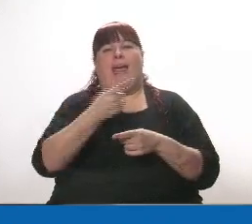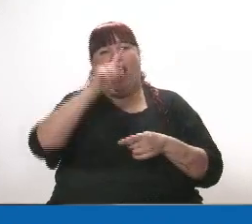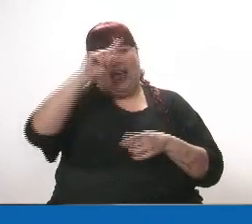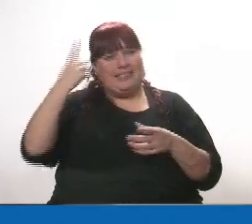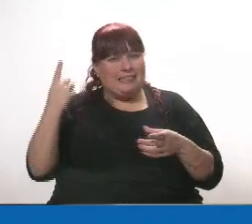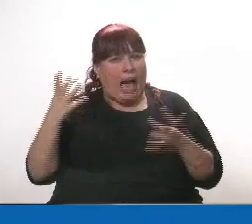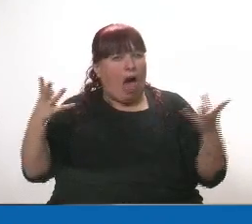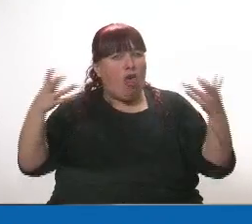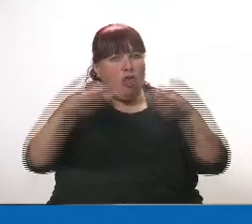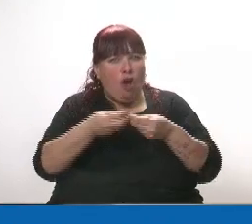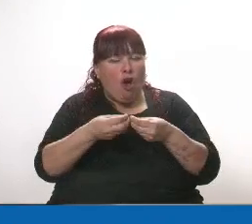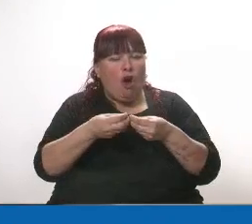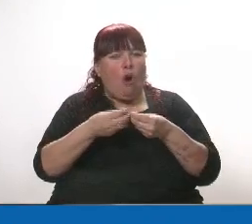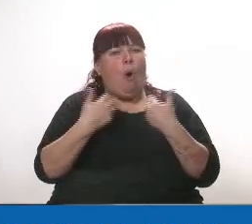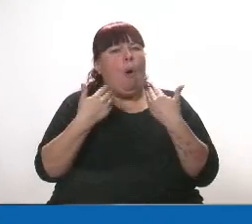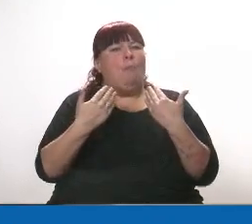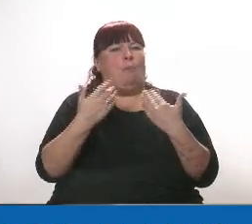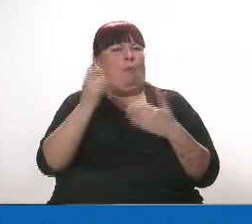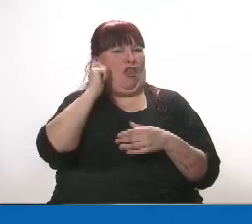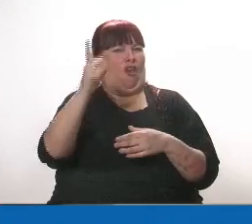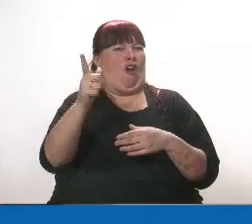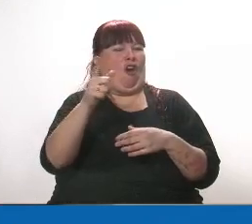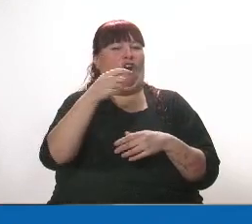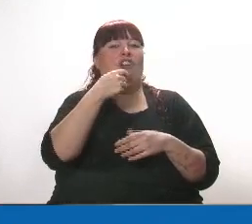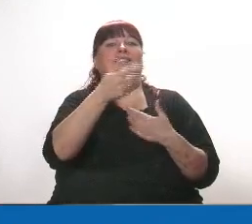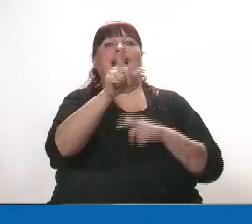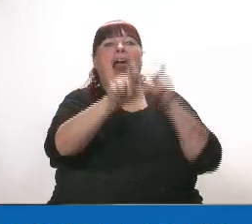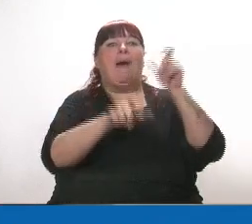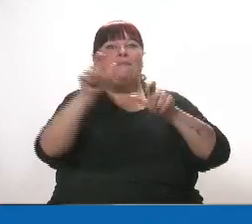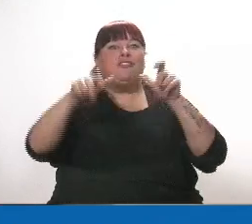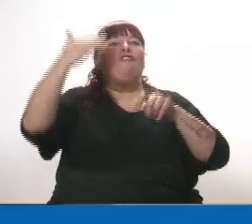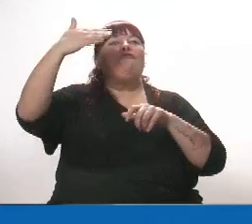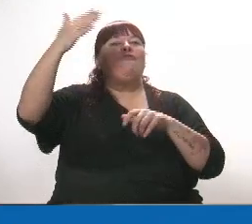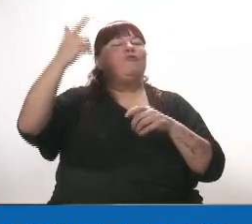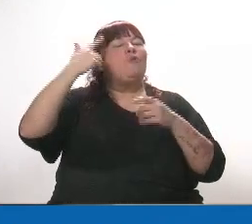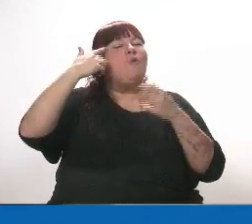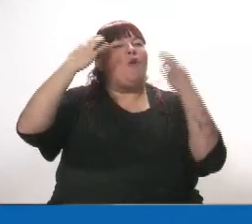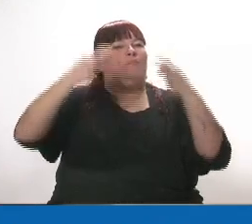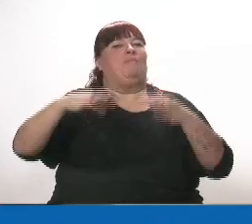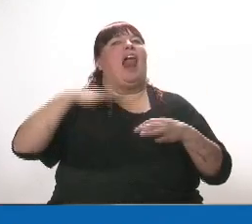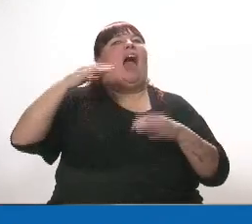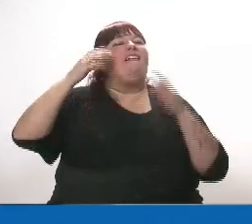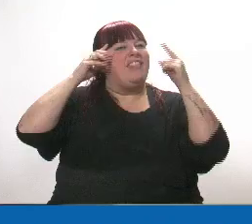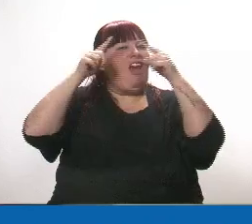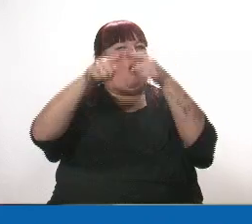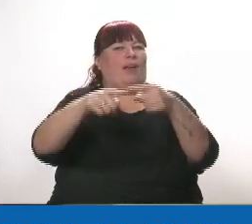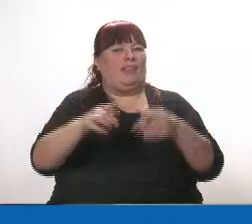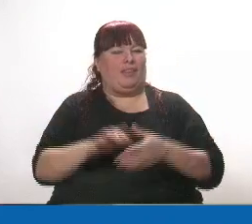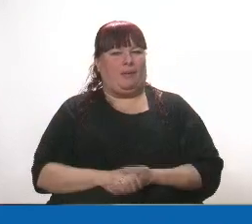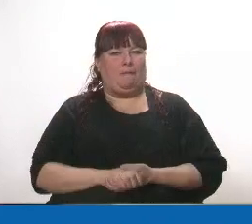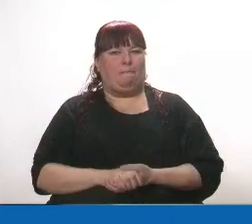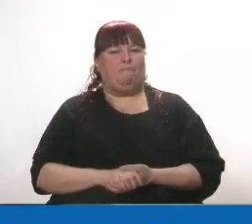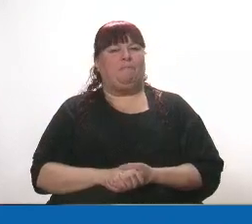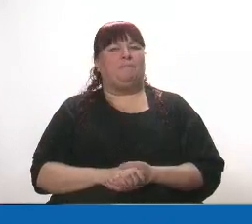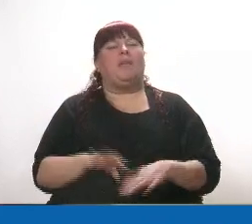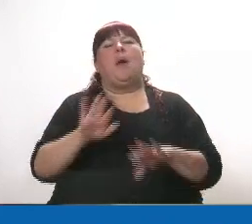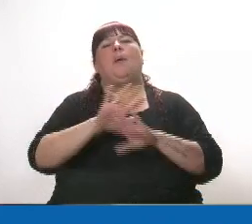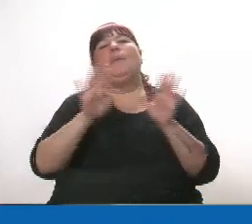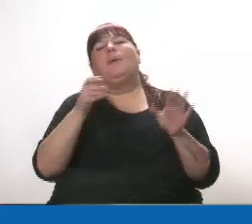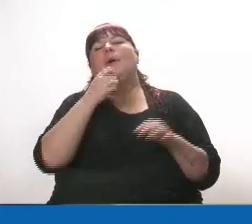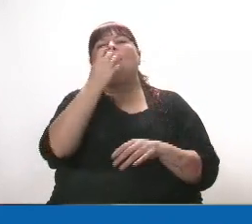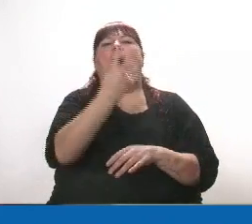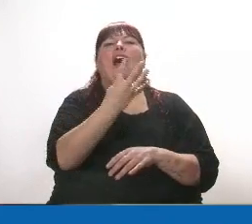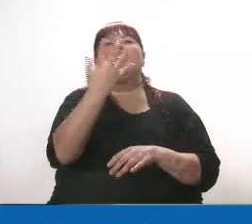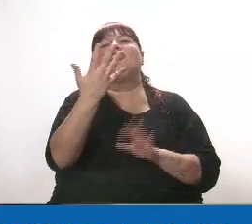el estado pueda lograr que esas personas hagan realidad su proyecto de vida salgan de cuatro